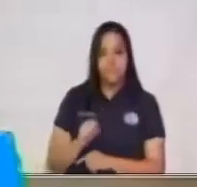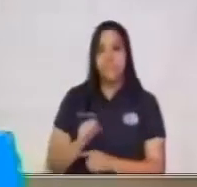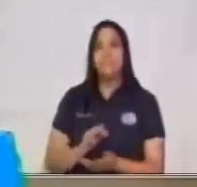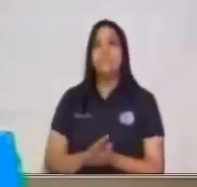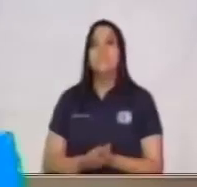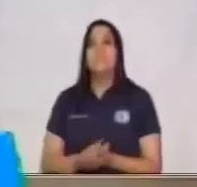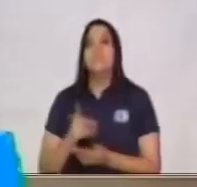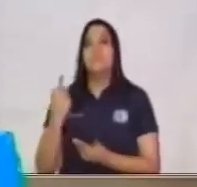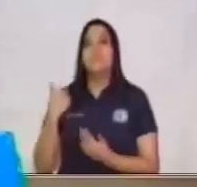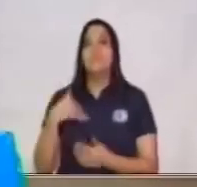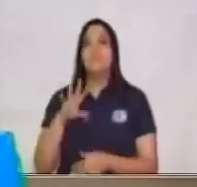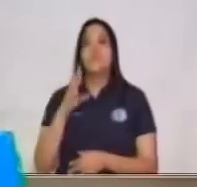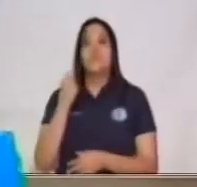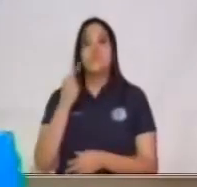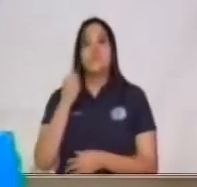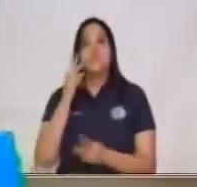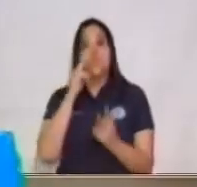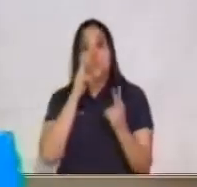Ahora, nos falta conocer